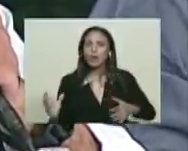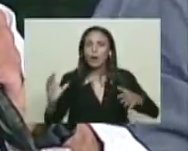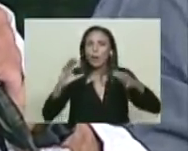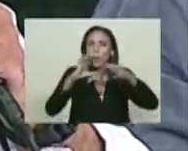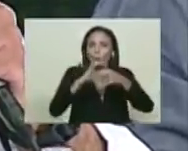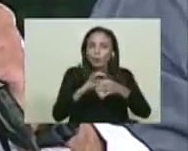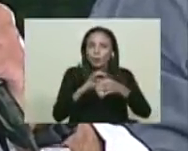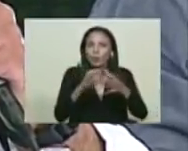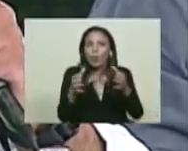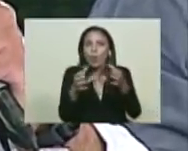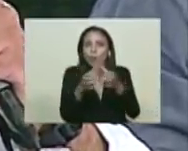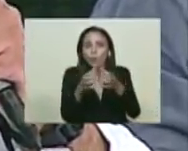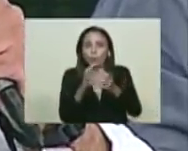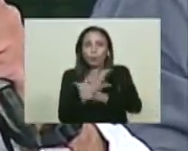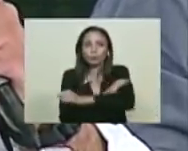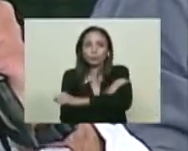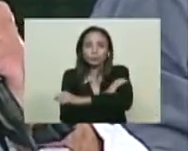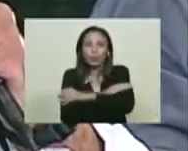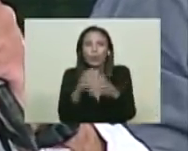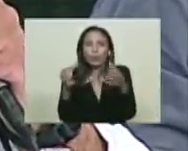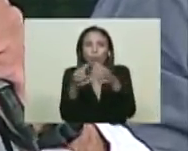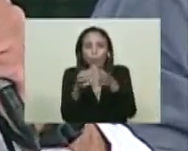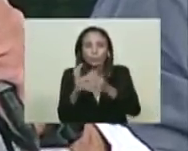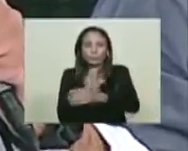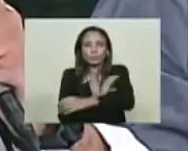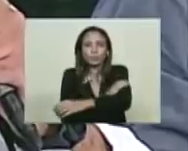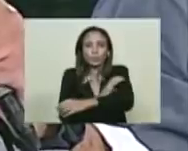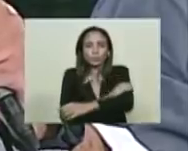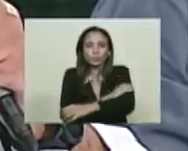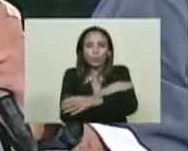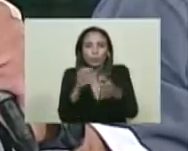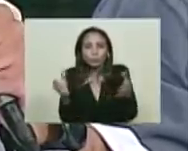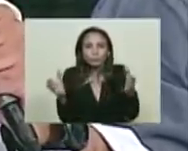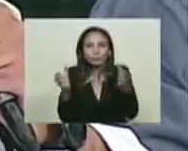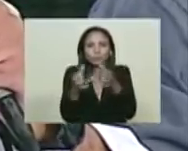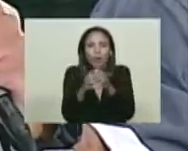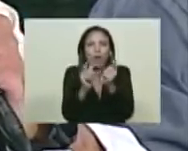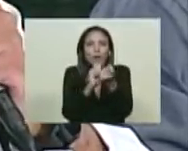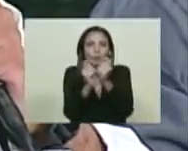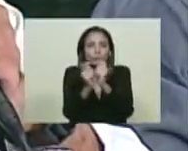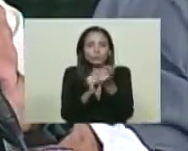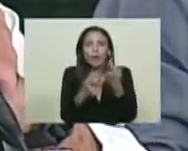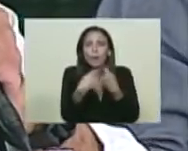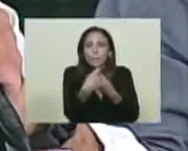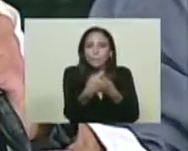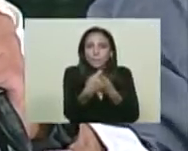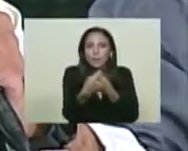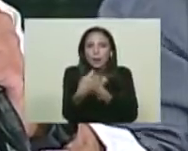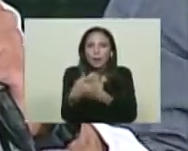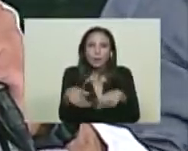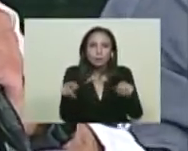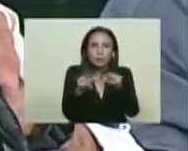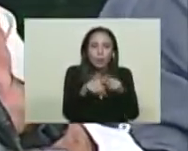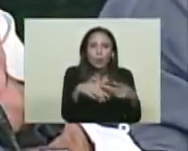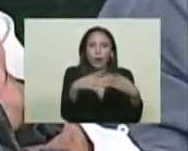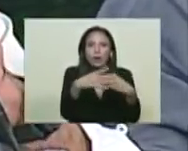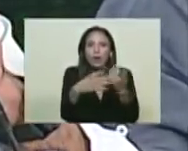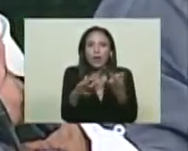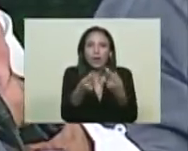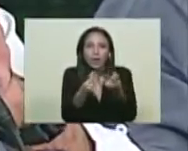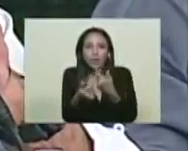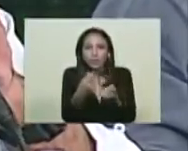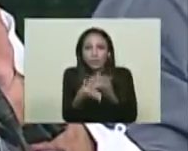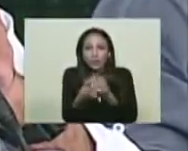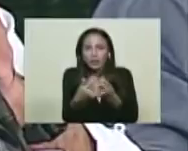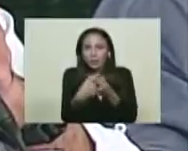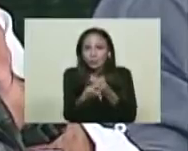corruptos de la derecha, con corruptos de la oposición, y ambos comparten el botín, ambos comparten el robo, y después